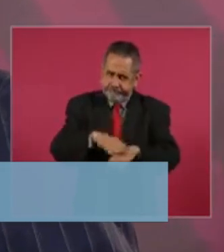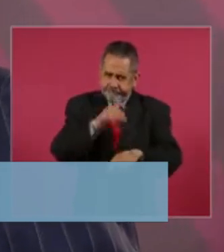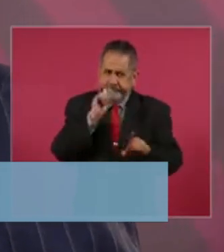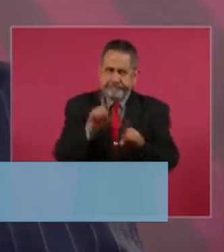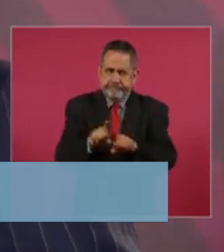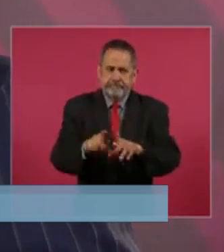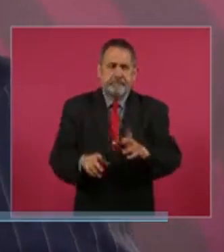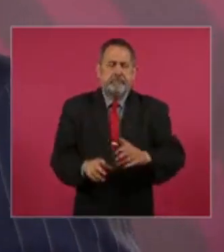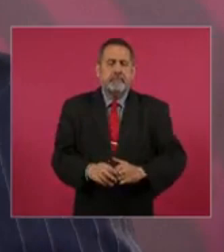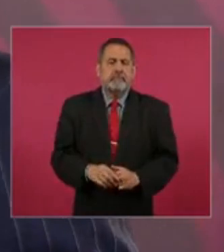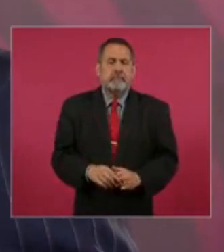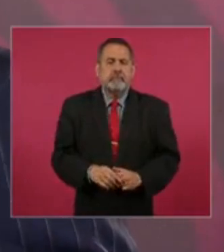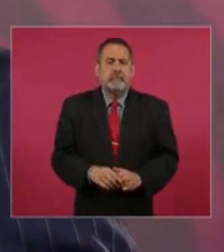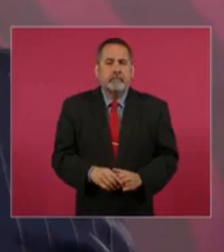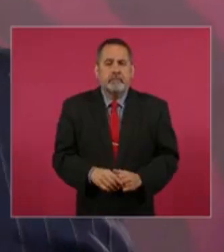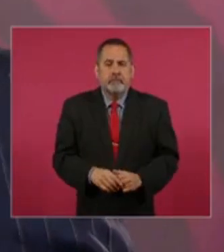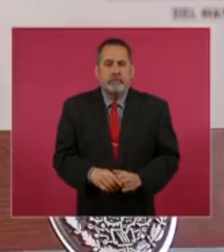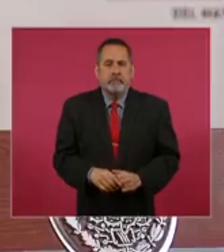a que